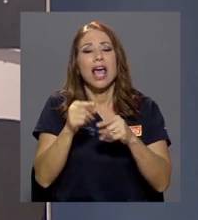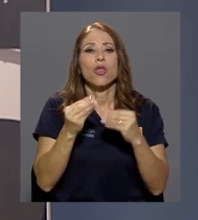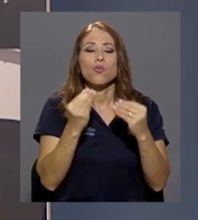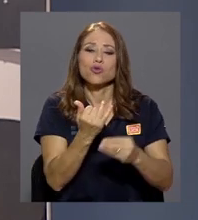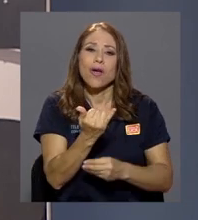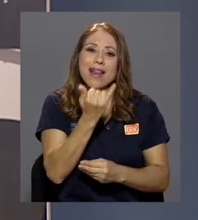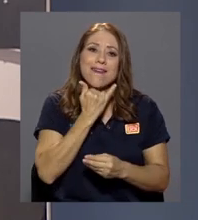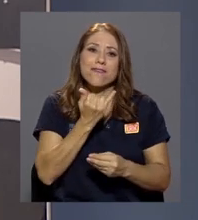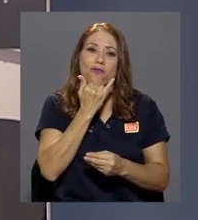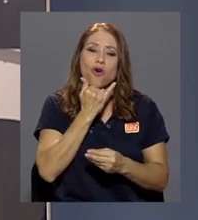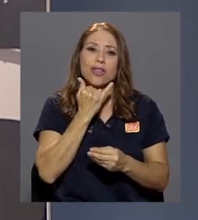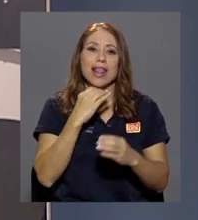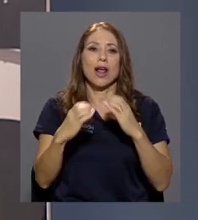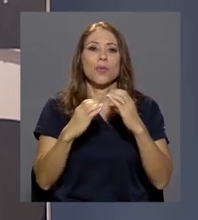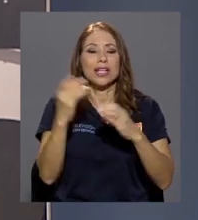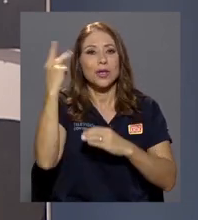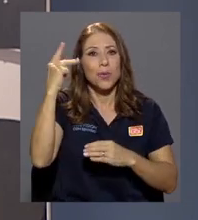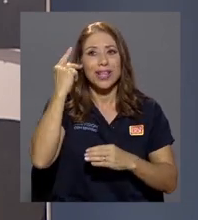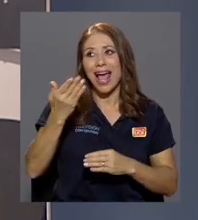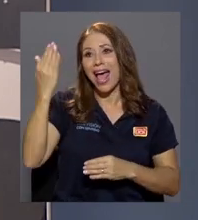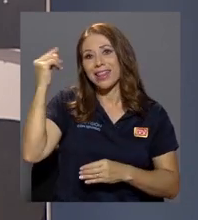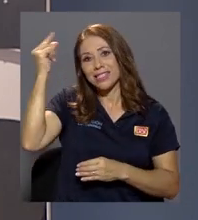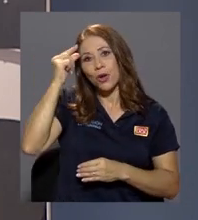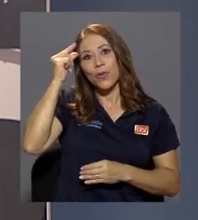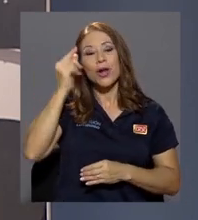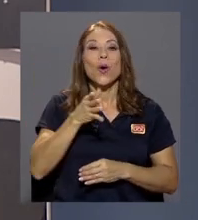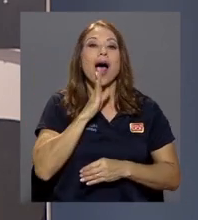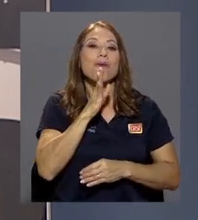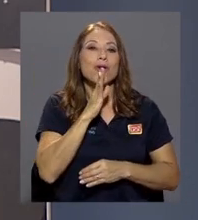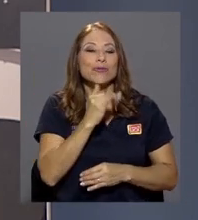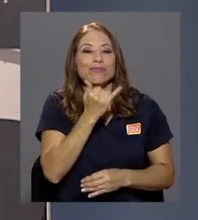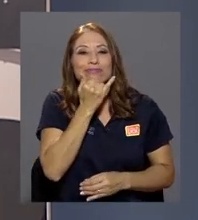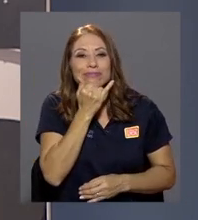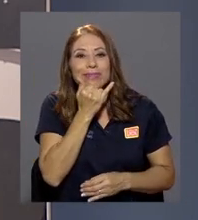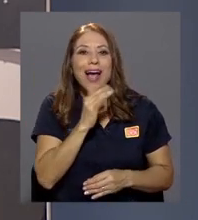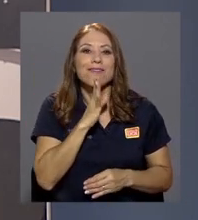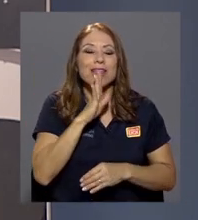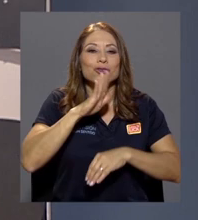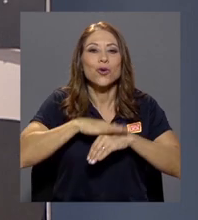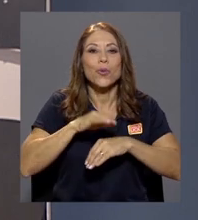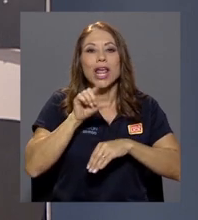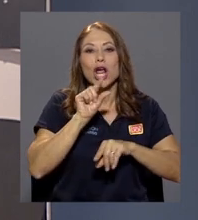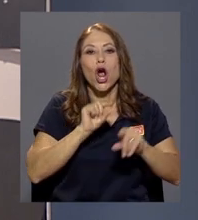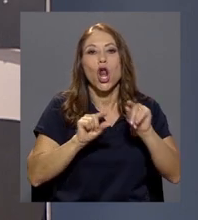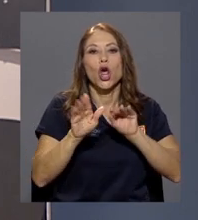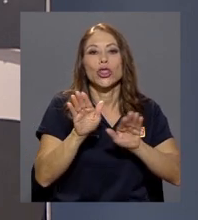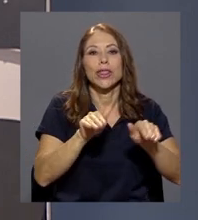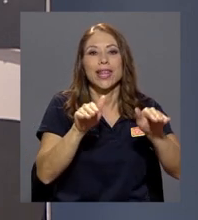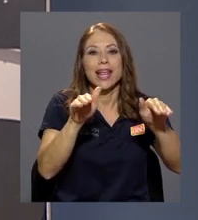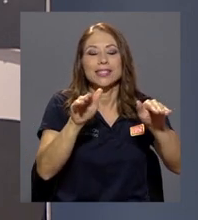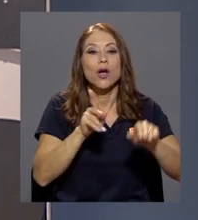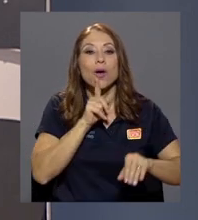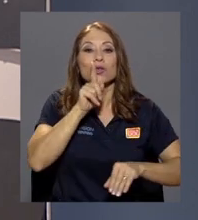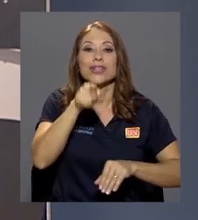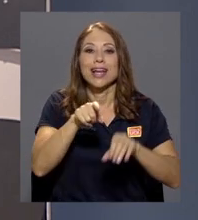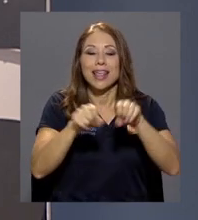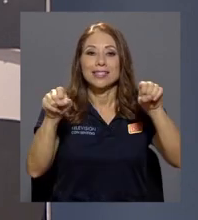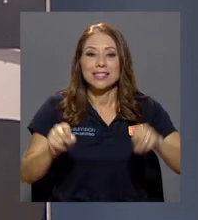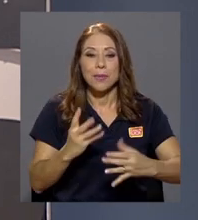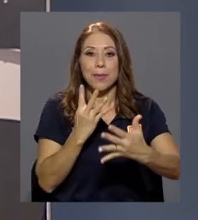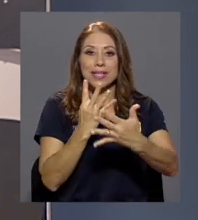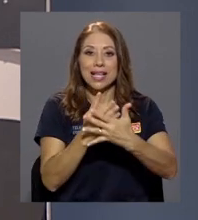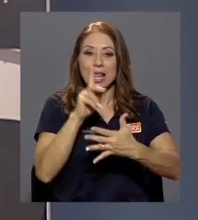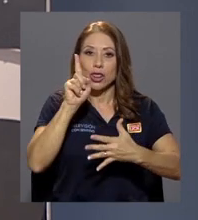momento determinado cometió el gobierno hablando de golondrinas cuando en realidad el sistema penitenciario también debe